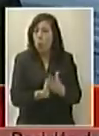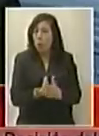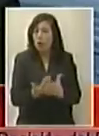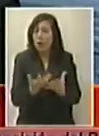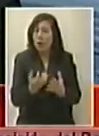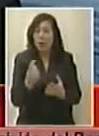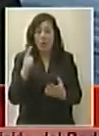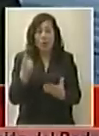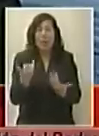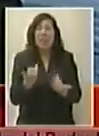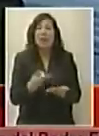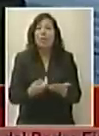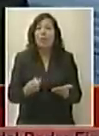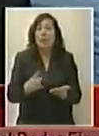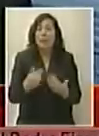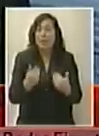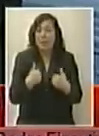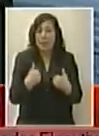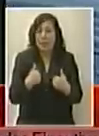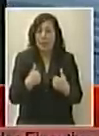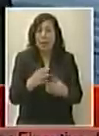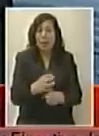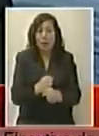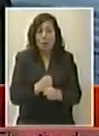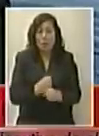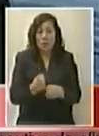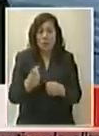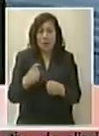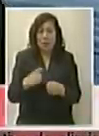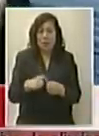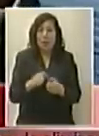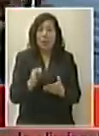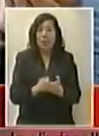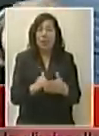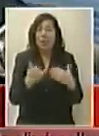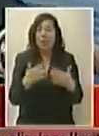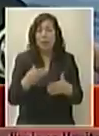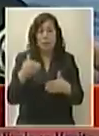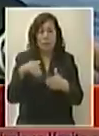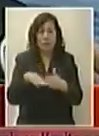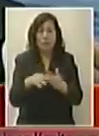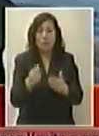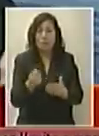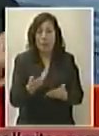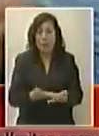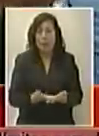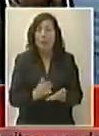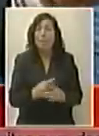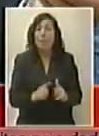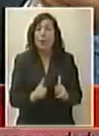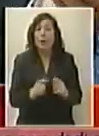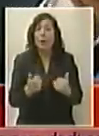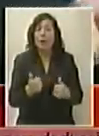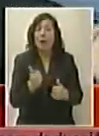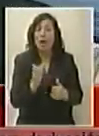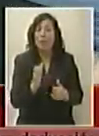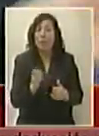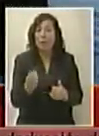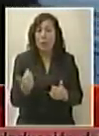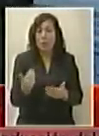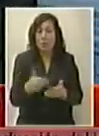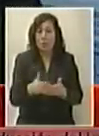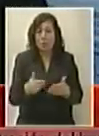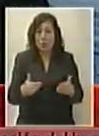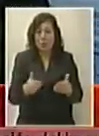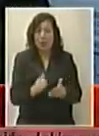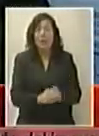que quiera crearse qué interés tendría de captar esos afiliados que Ya depositaron su dinero pero que ya las afp les cobraron por